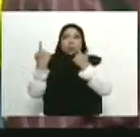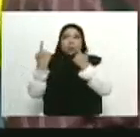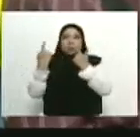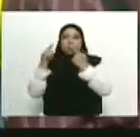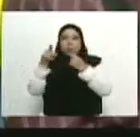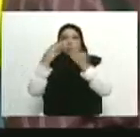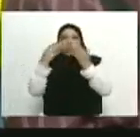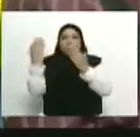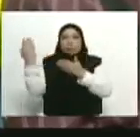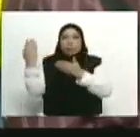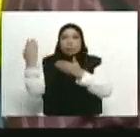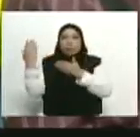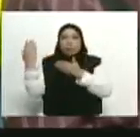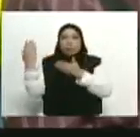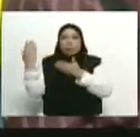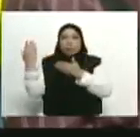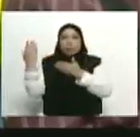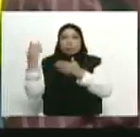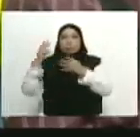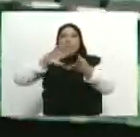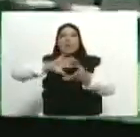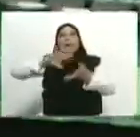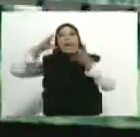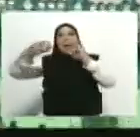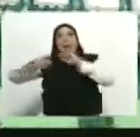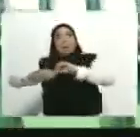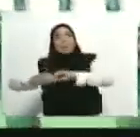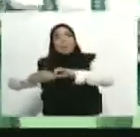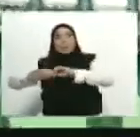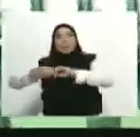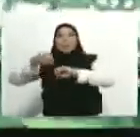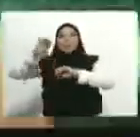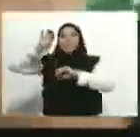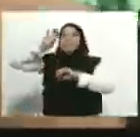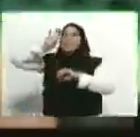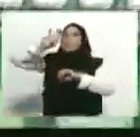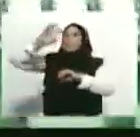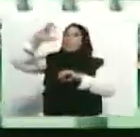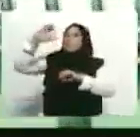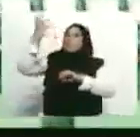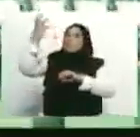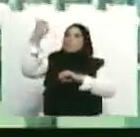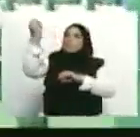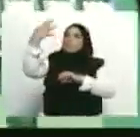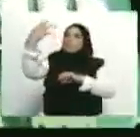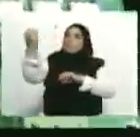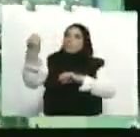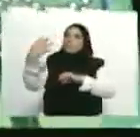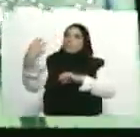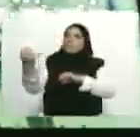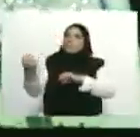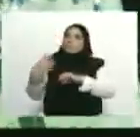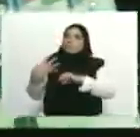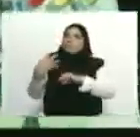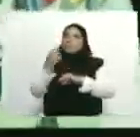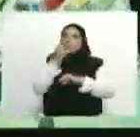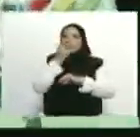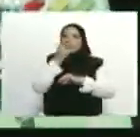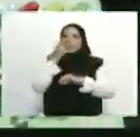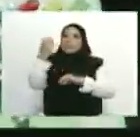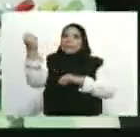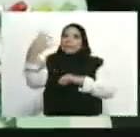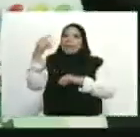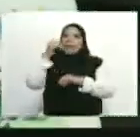permite saber o cambiar de fases en una intersección. En una intersección hay un equipo como este y